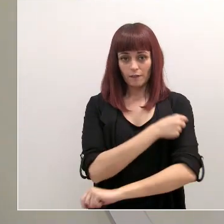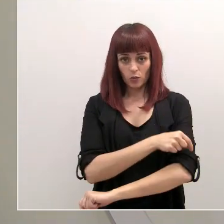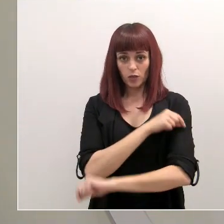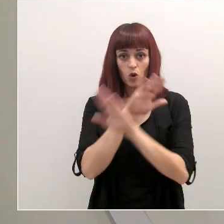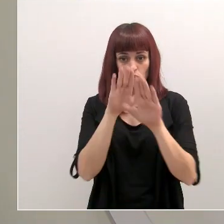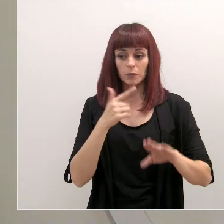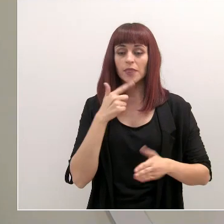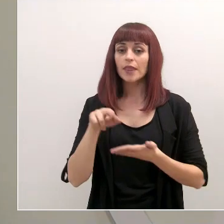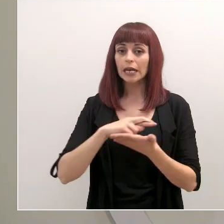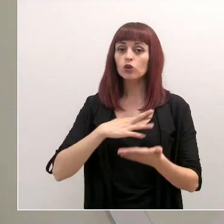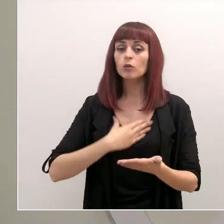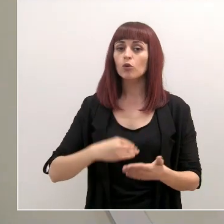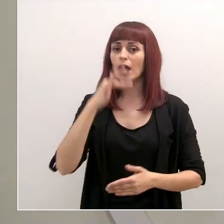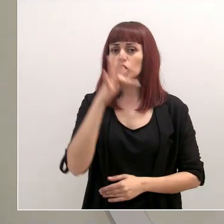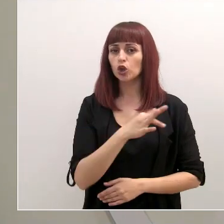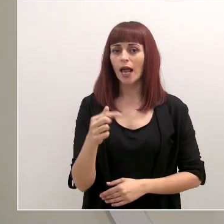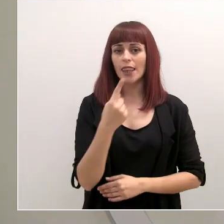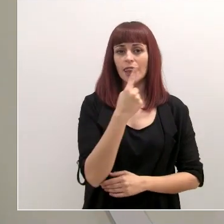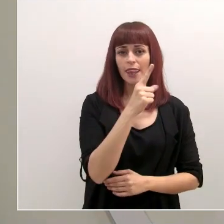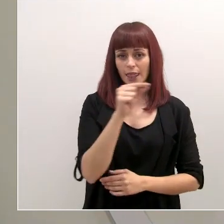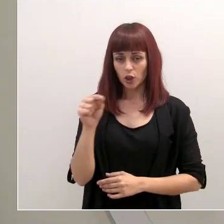la región de Murcia registró un total de